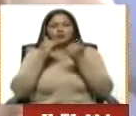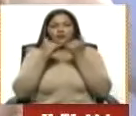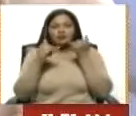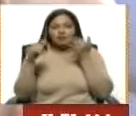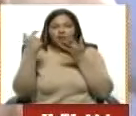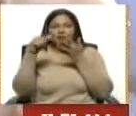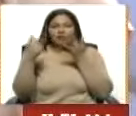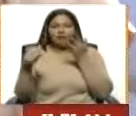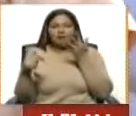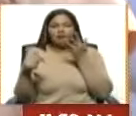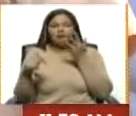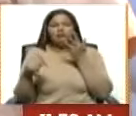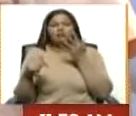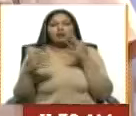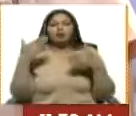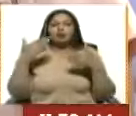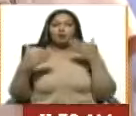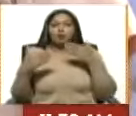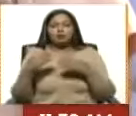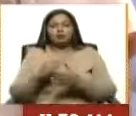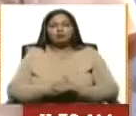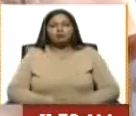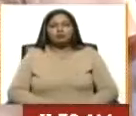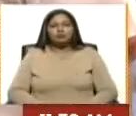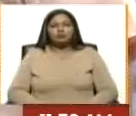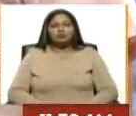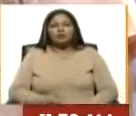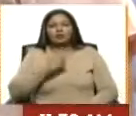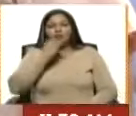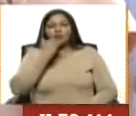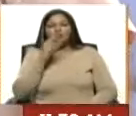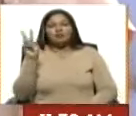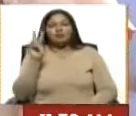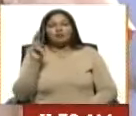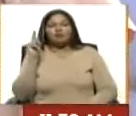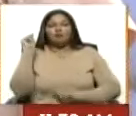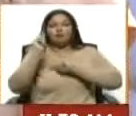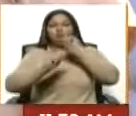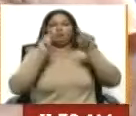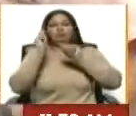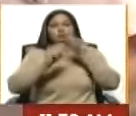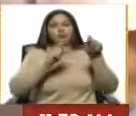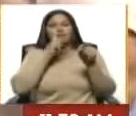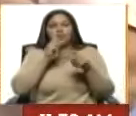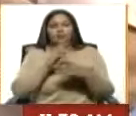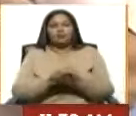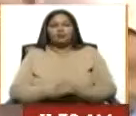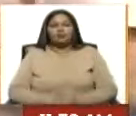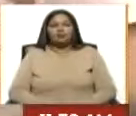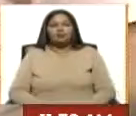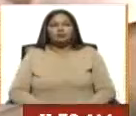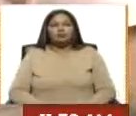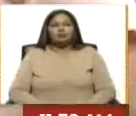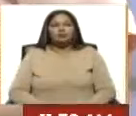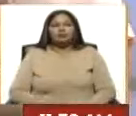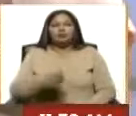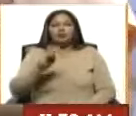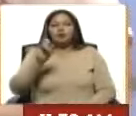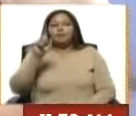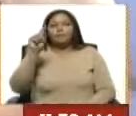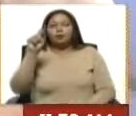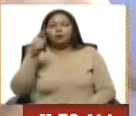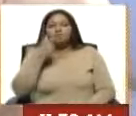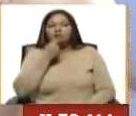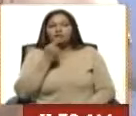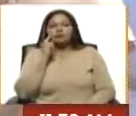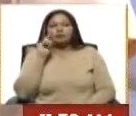bots, que todo el que vaya a decir algo de Venezuela le va a caer a piña. A veces los bots son tan absurdos que son